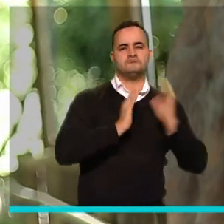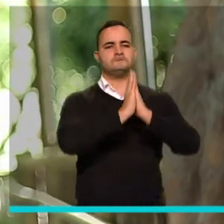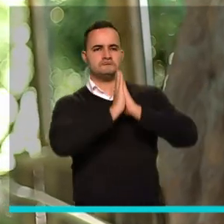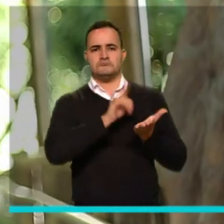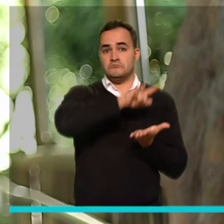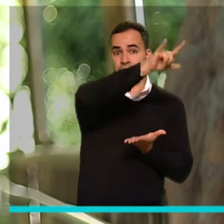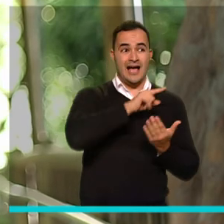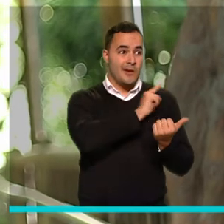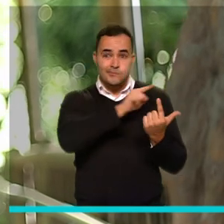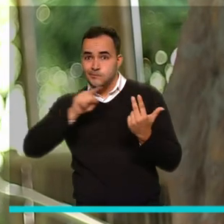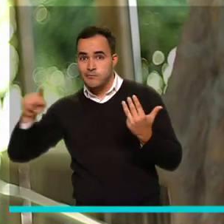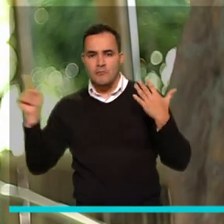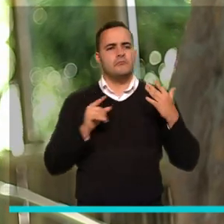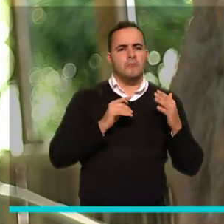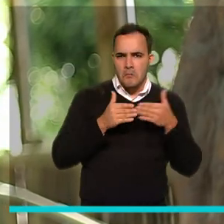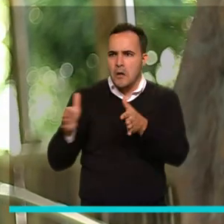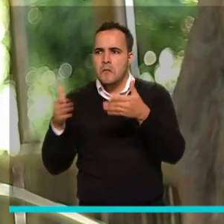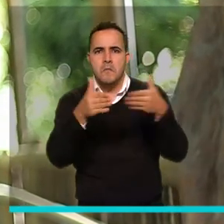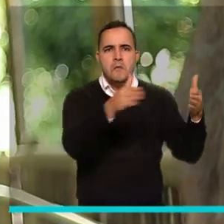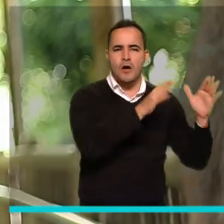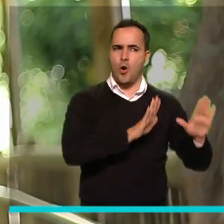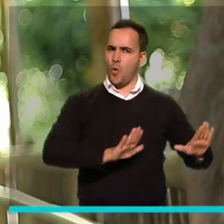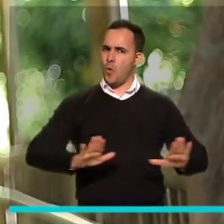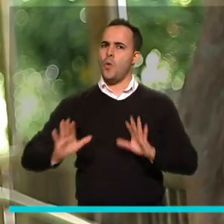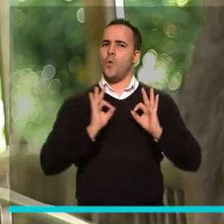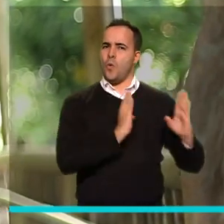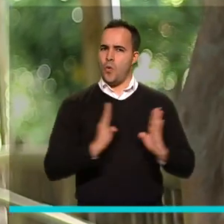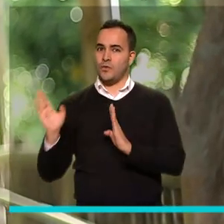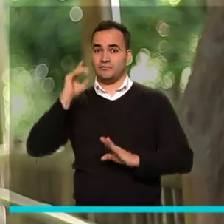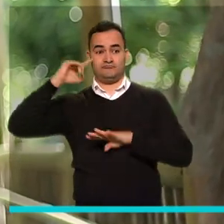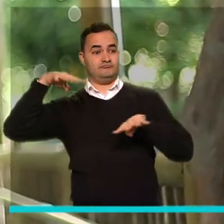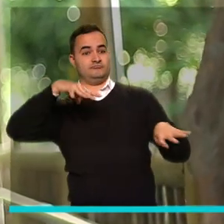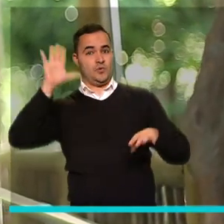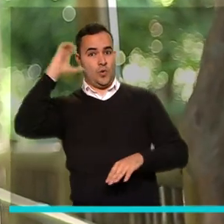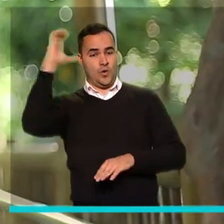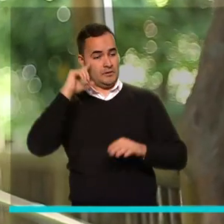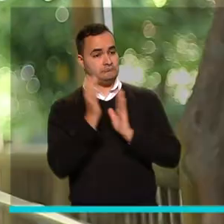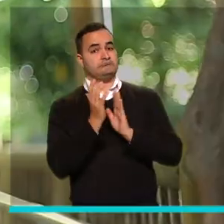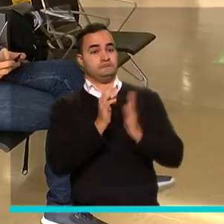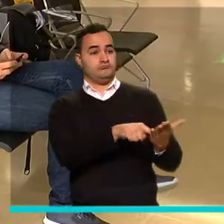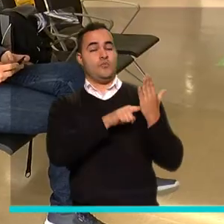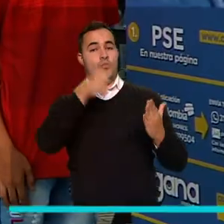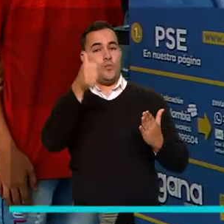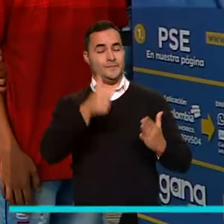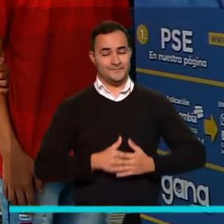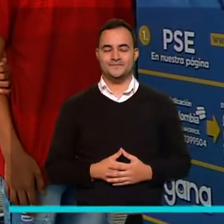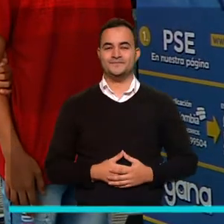abrieron sus puertas de una forma organizada, convirtiendo a la ciudad en un referente nacional de reactivación económica.